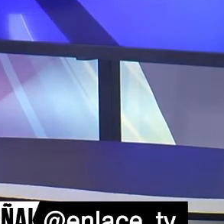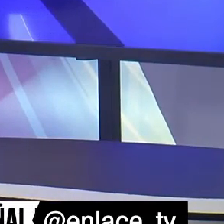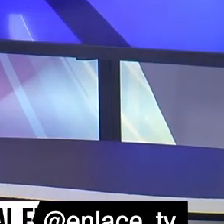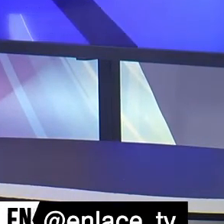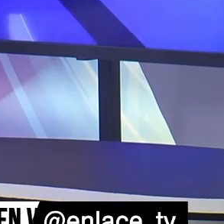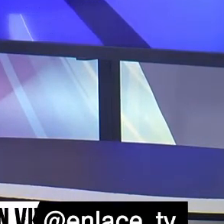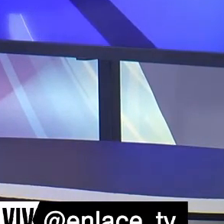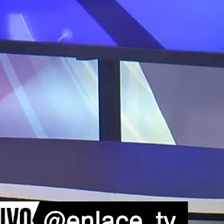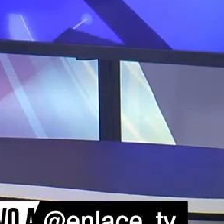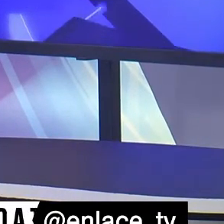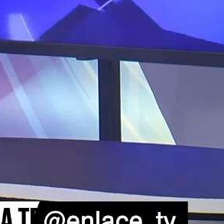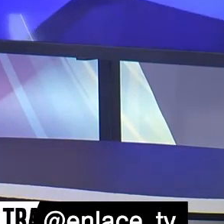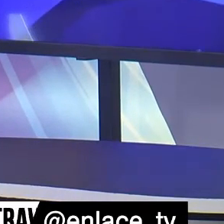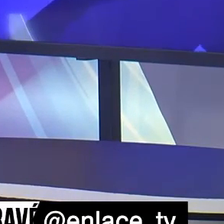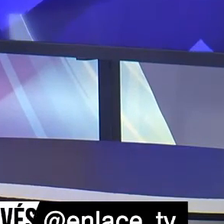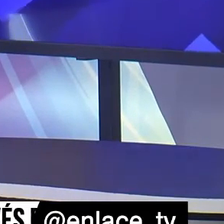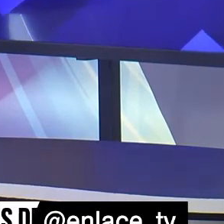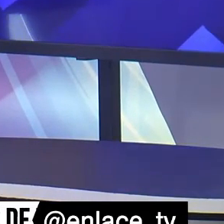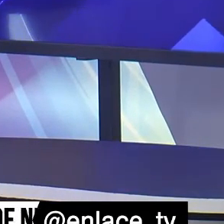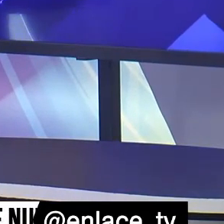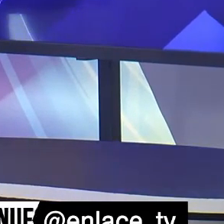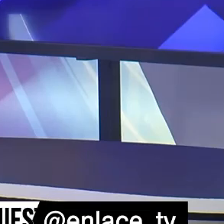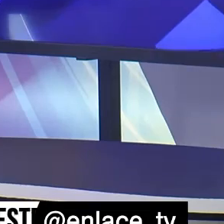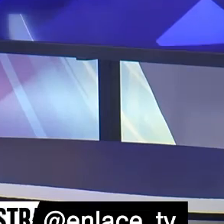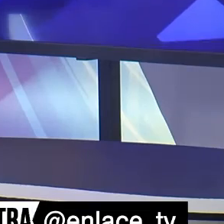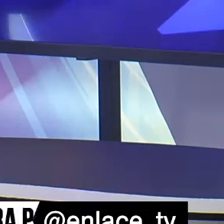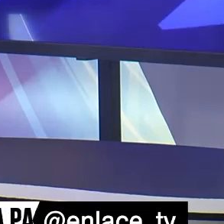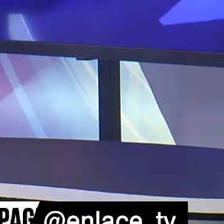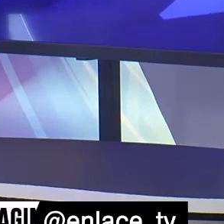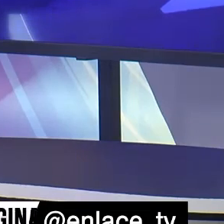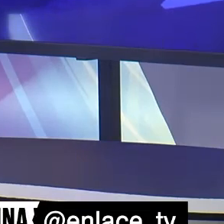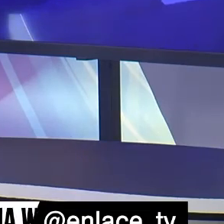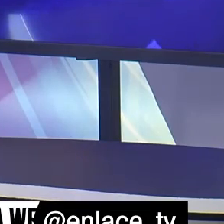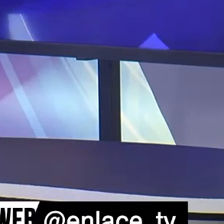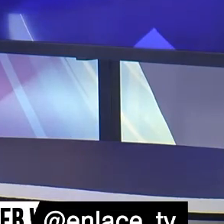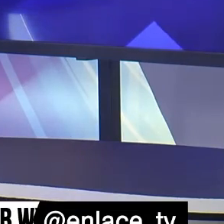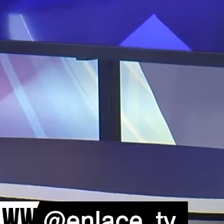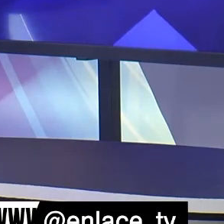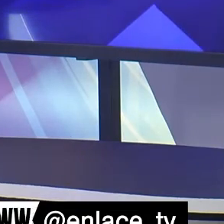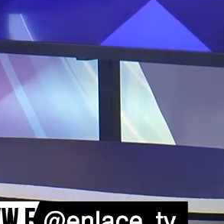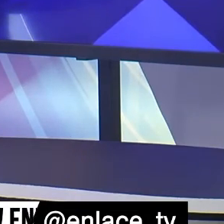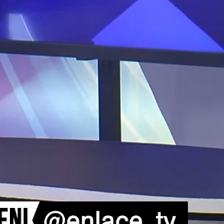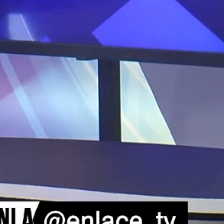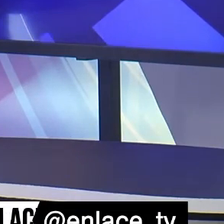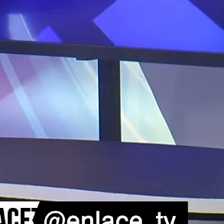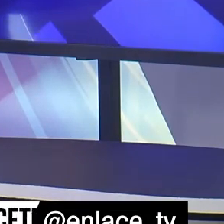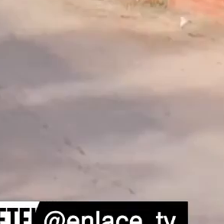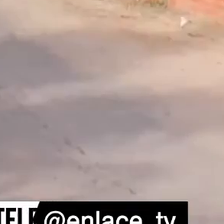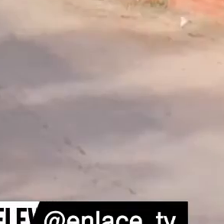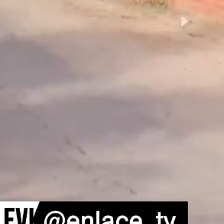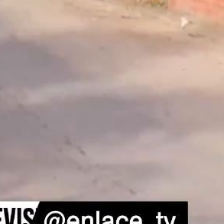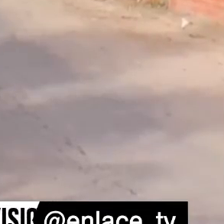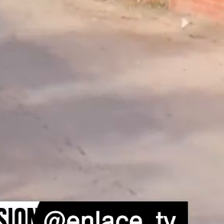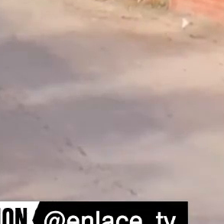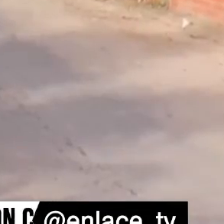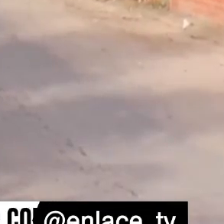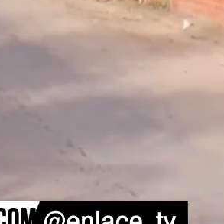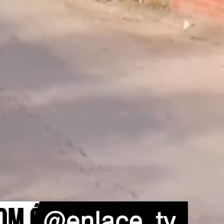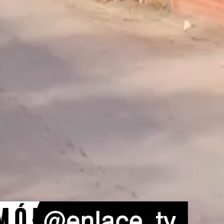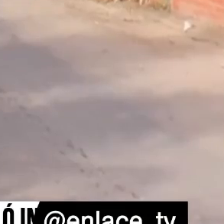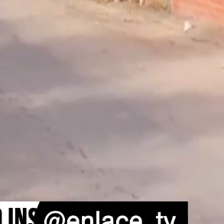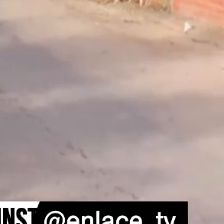Luisa, frente a aguas de Barranca Bermeja. Los residuos de todo tipo son abandonados en esta zona. Esta es la vía que del